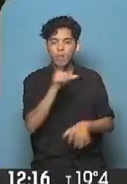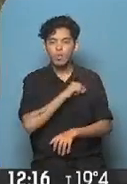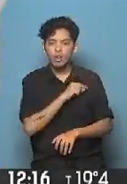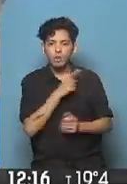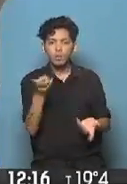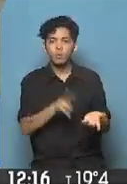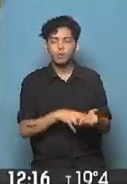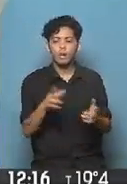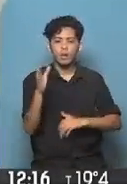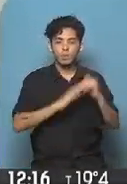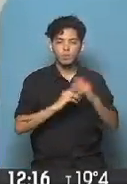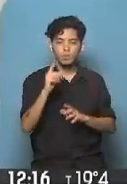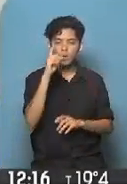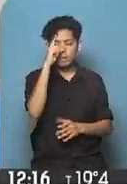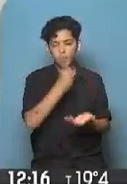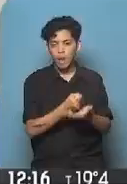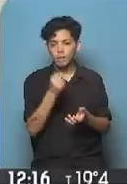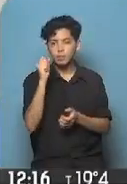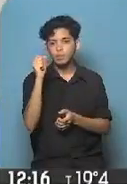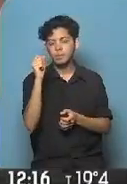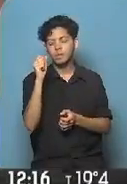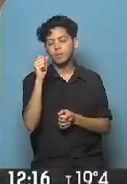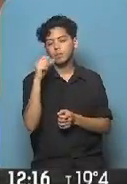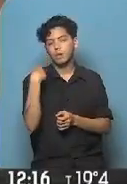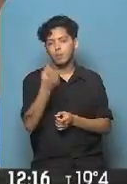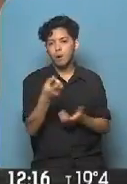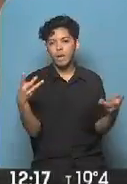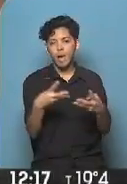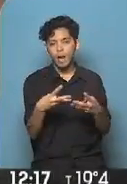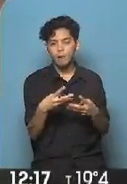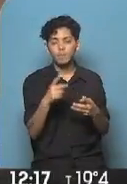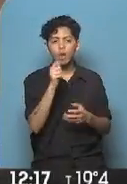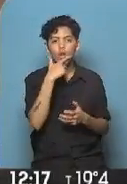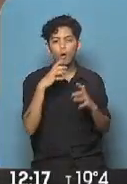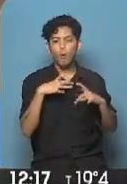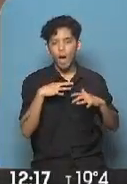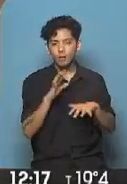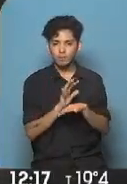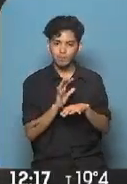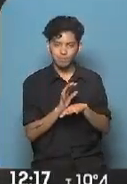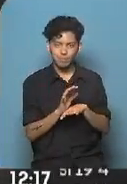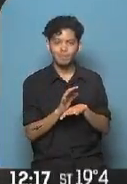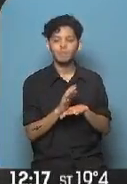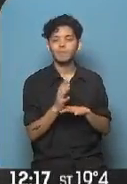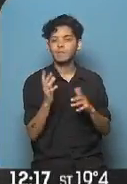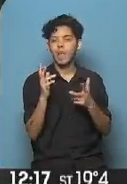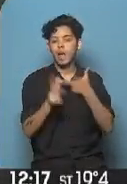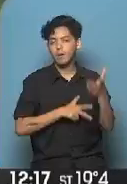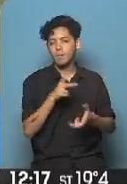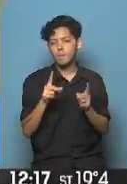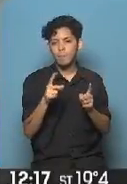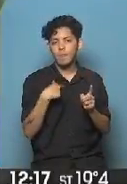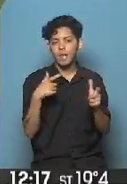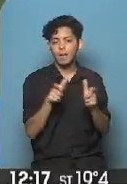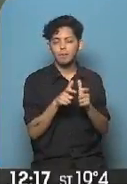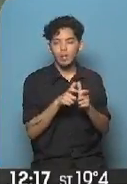reconstrucción después del trauma de la guerra. Los Vagos, llega el aplaudido ya y excelentemente tratado por la crítica filme de